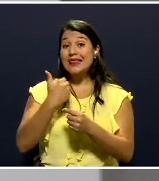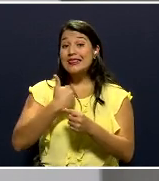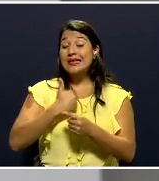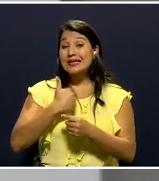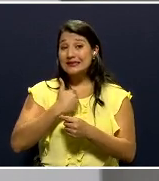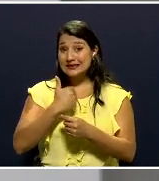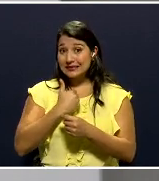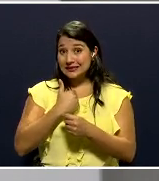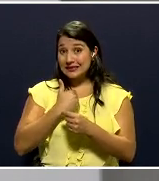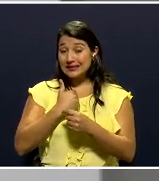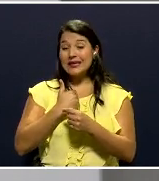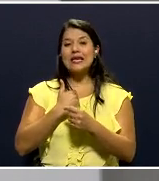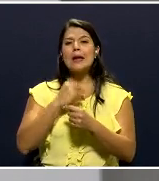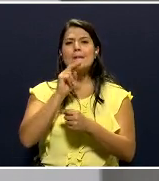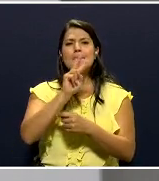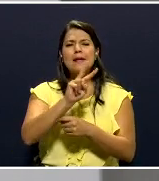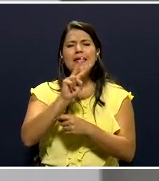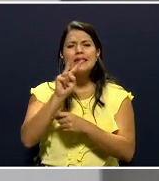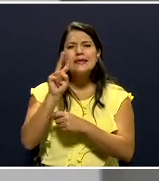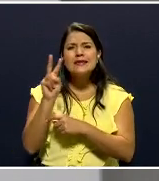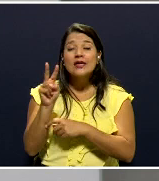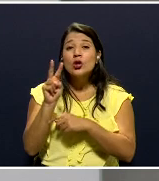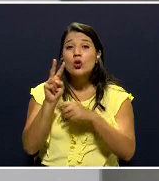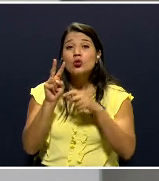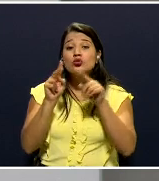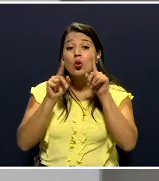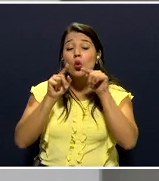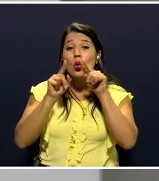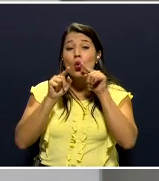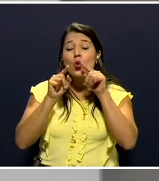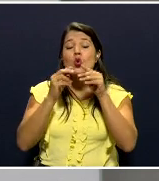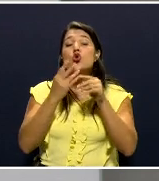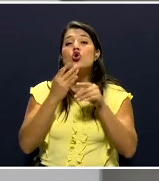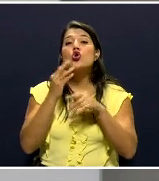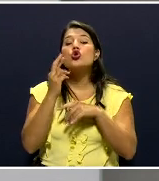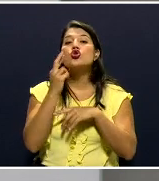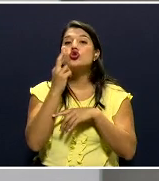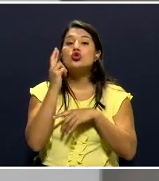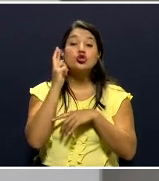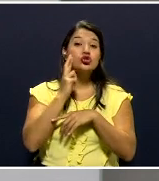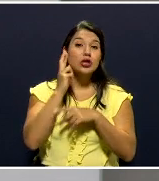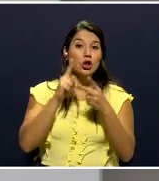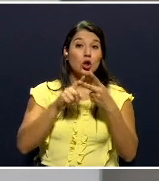22 sensibles tentáculos rosados y 44 dientes.